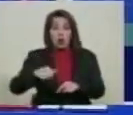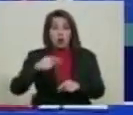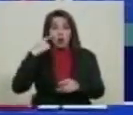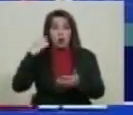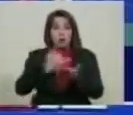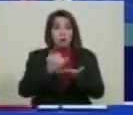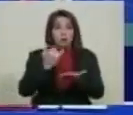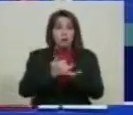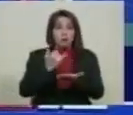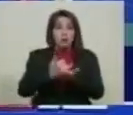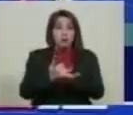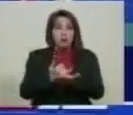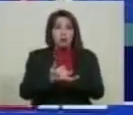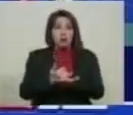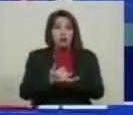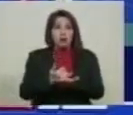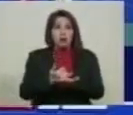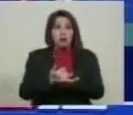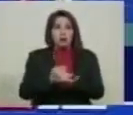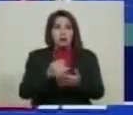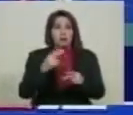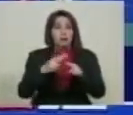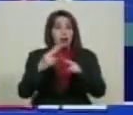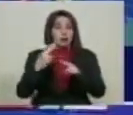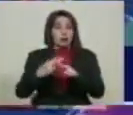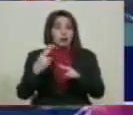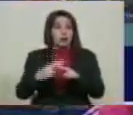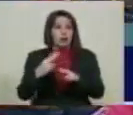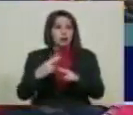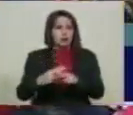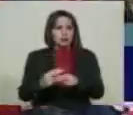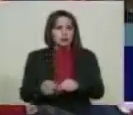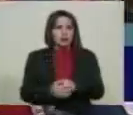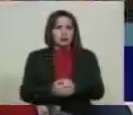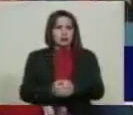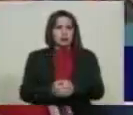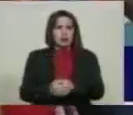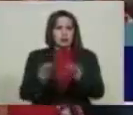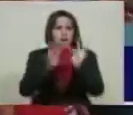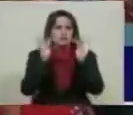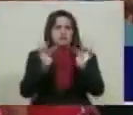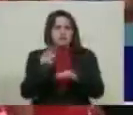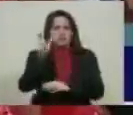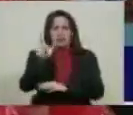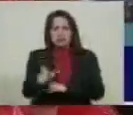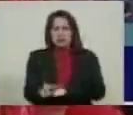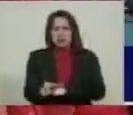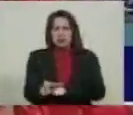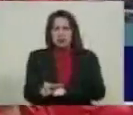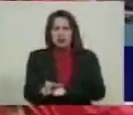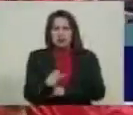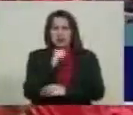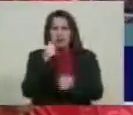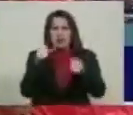el rebrote o el brote peligroso de figuras fascistas,